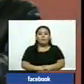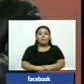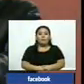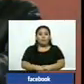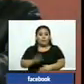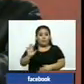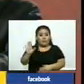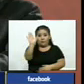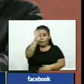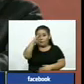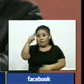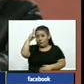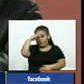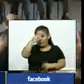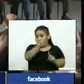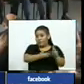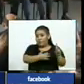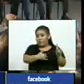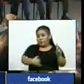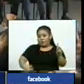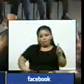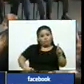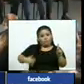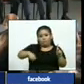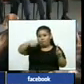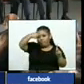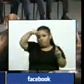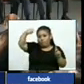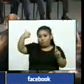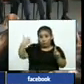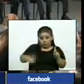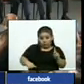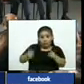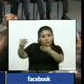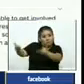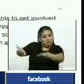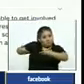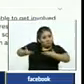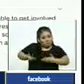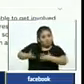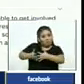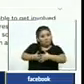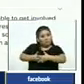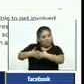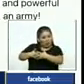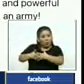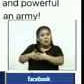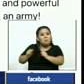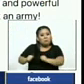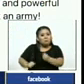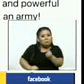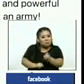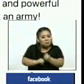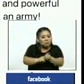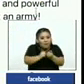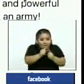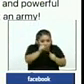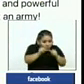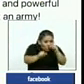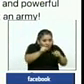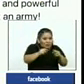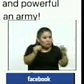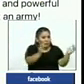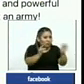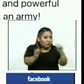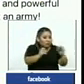En México, el presidente Andrés Manuel López Obrador rechaza ofrecimiento del presidente Donald Trump de liberar una guerra contra los carteles del narcotráfico